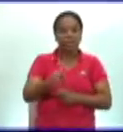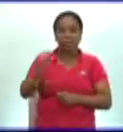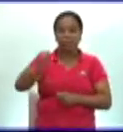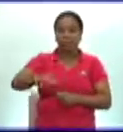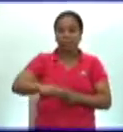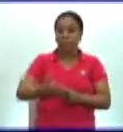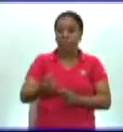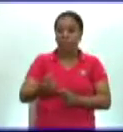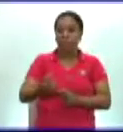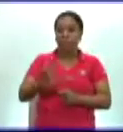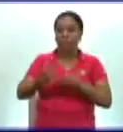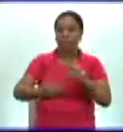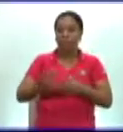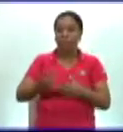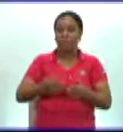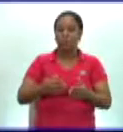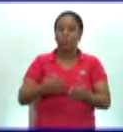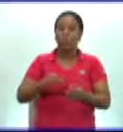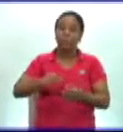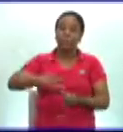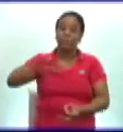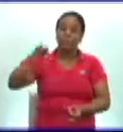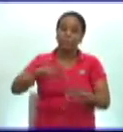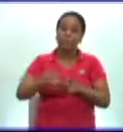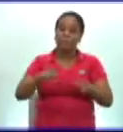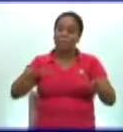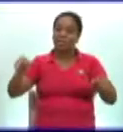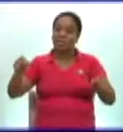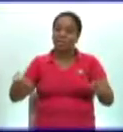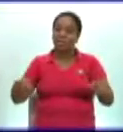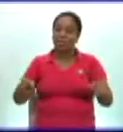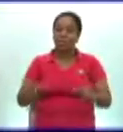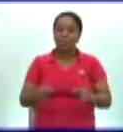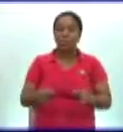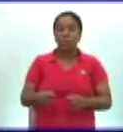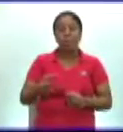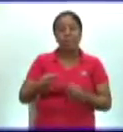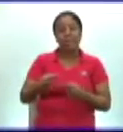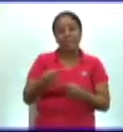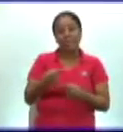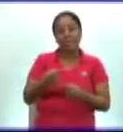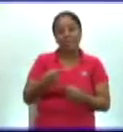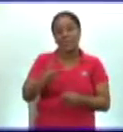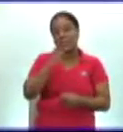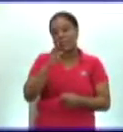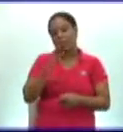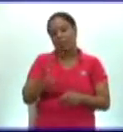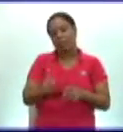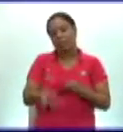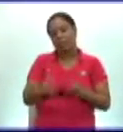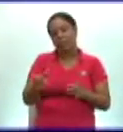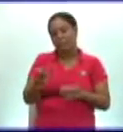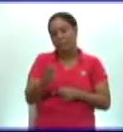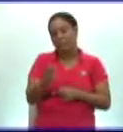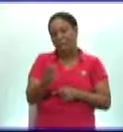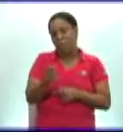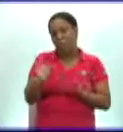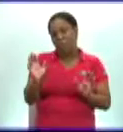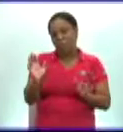medición indirecta y el resultado, ¿cómo es? Aproximado. ¿Lo observan?